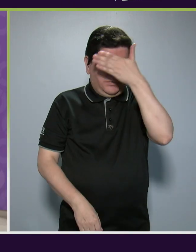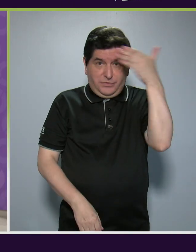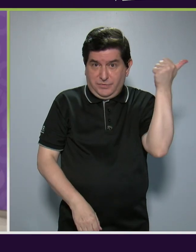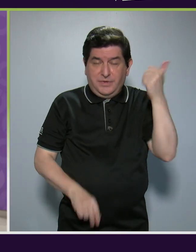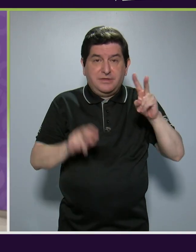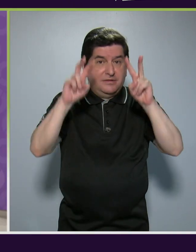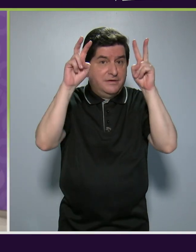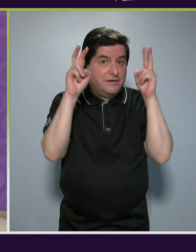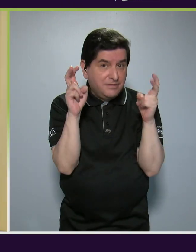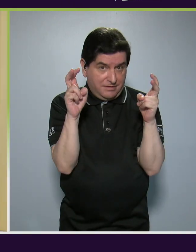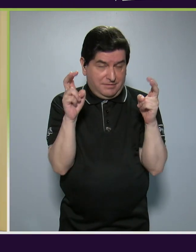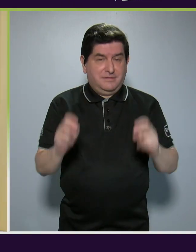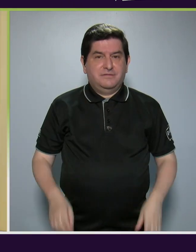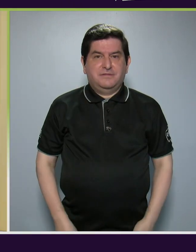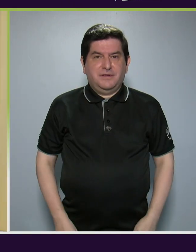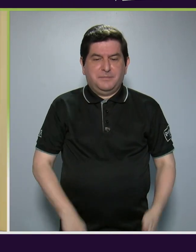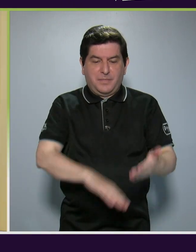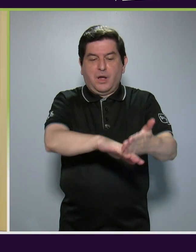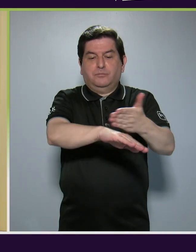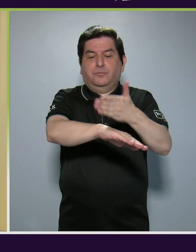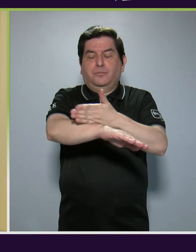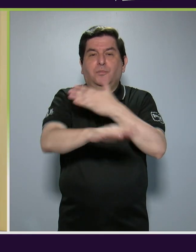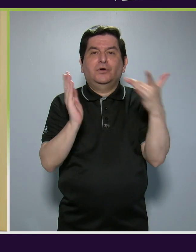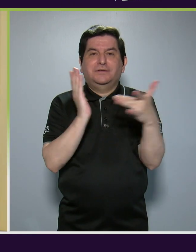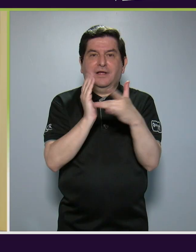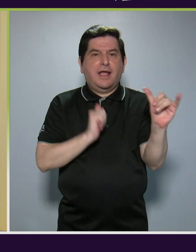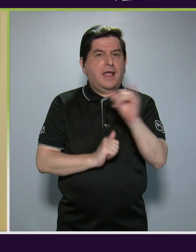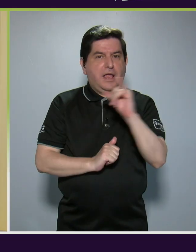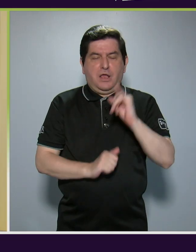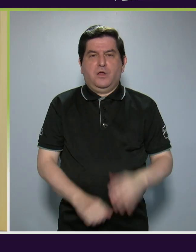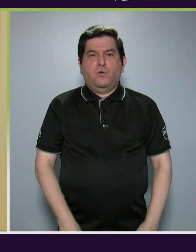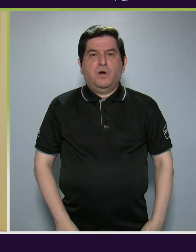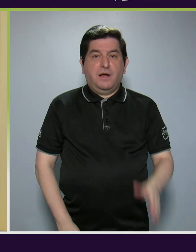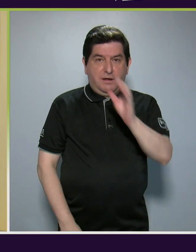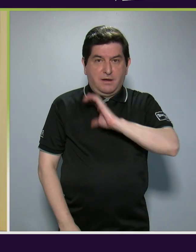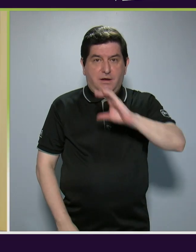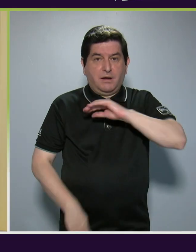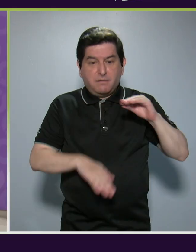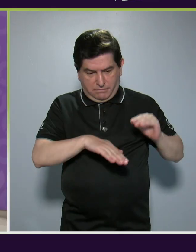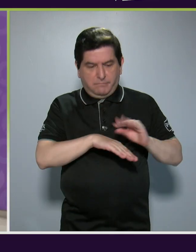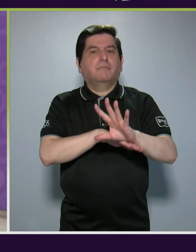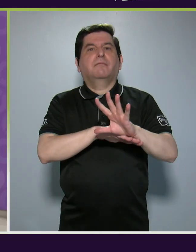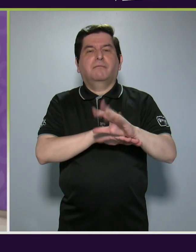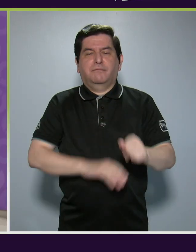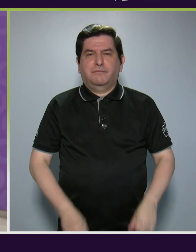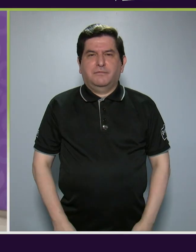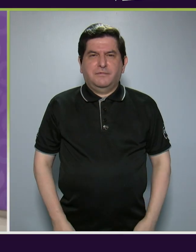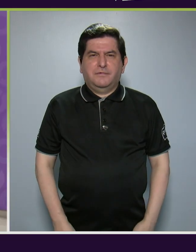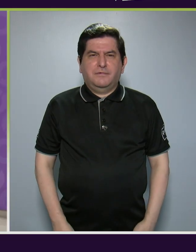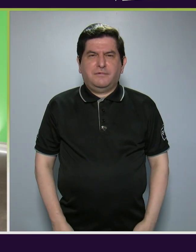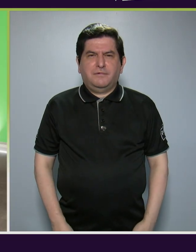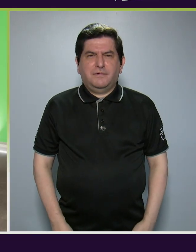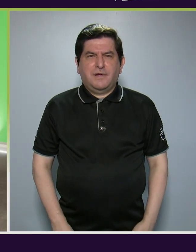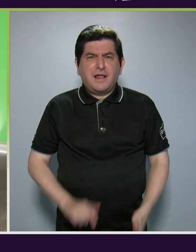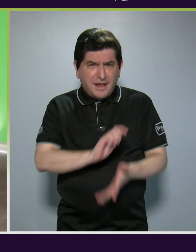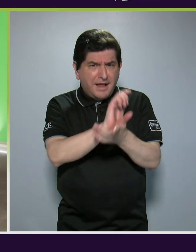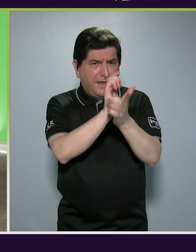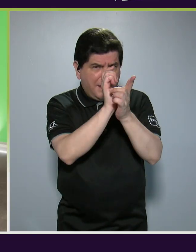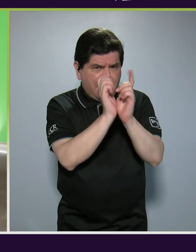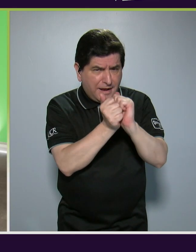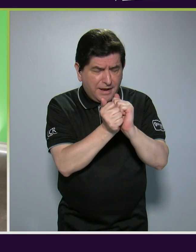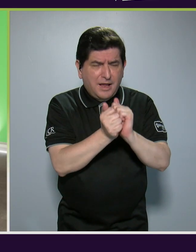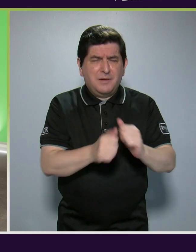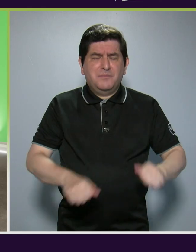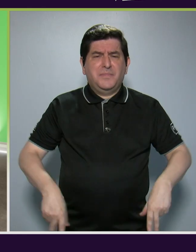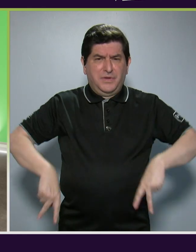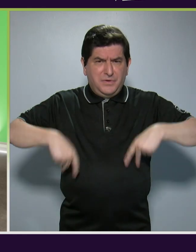tema del avance tecnológico también es un aspecto que influye. Pero y claro, entonces, ¿cómo adaptamos nuestro estilo